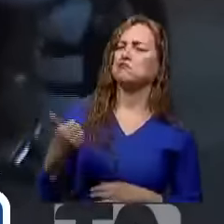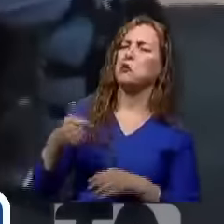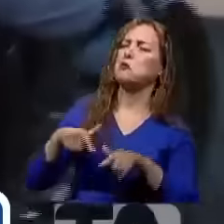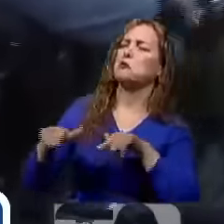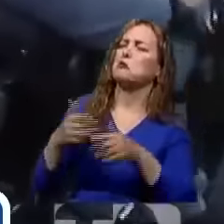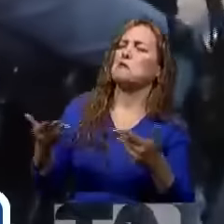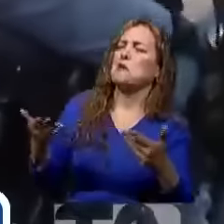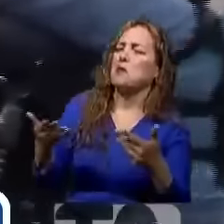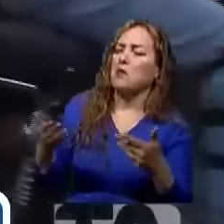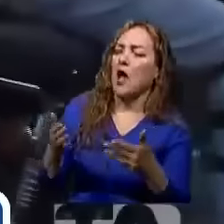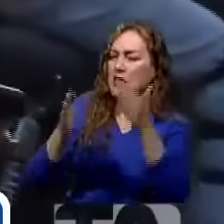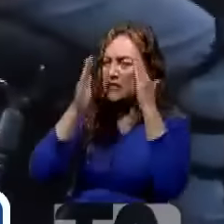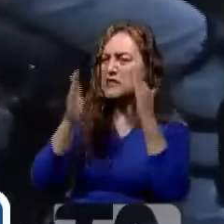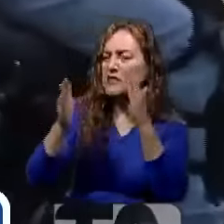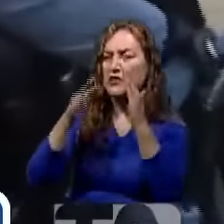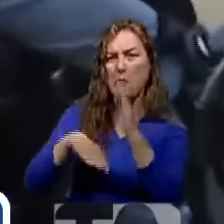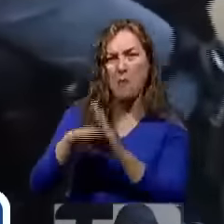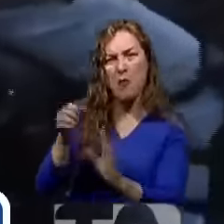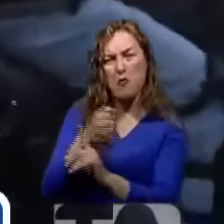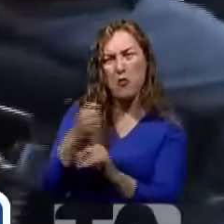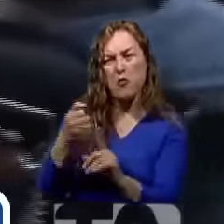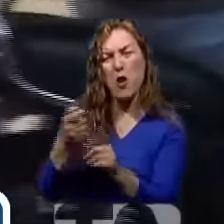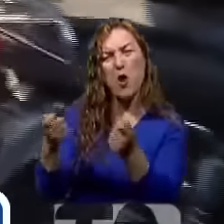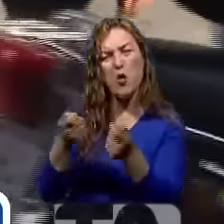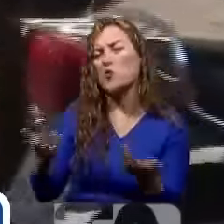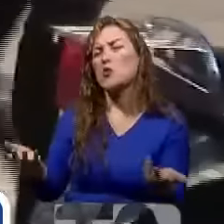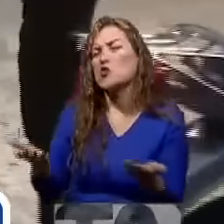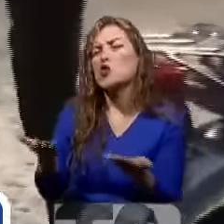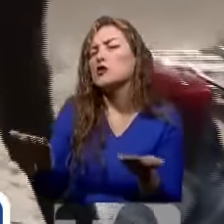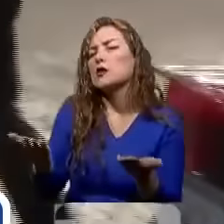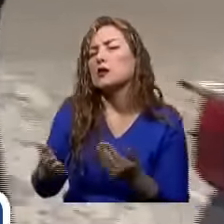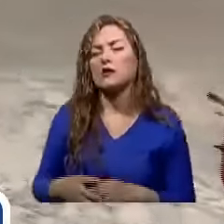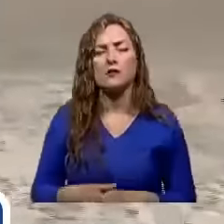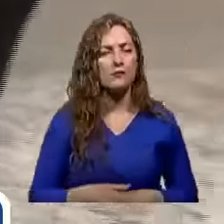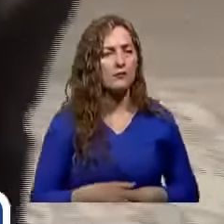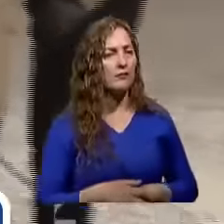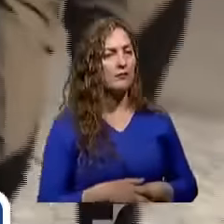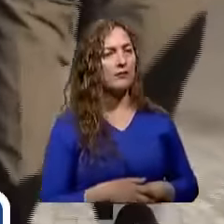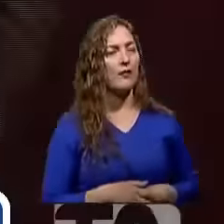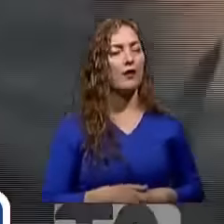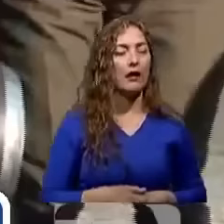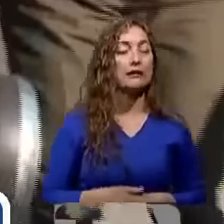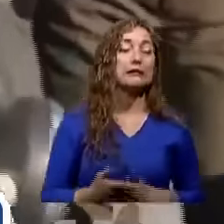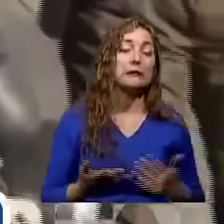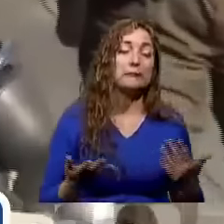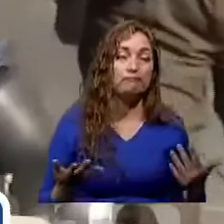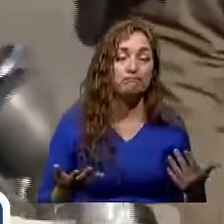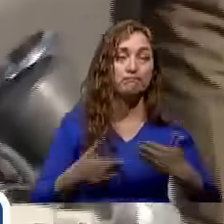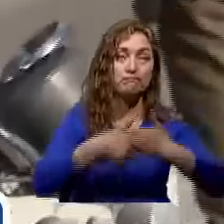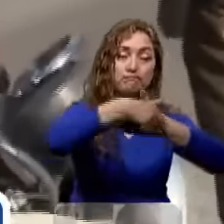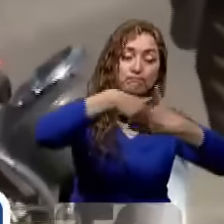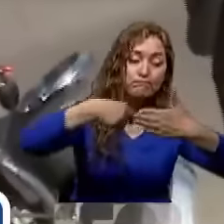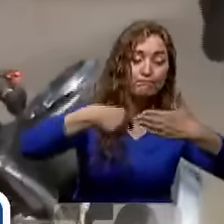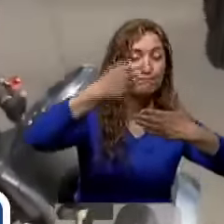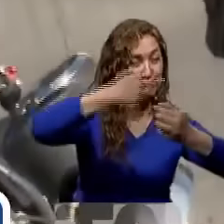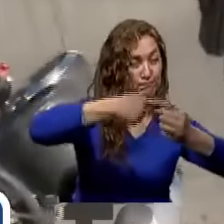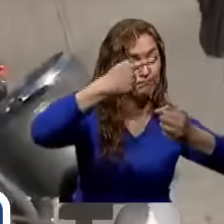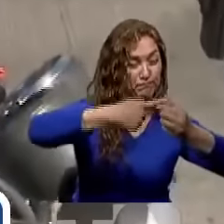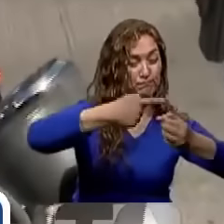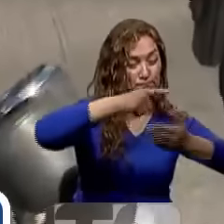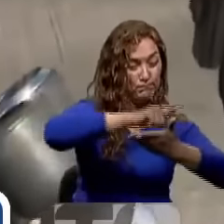han puesto especial atención para controlar este tema de la seguridad? Bueno, nosotros tenemos varios lugares de lo que